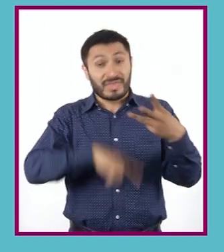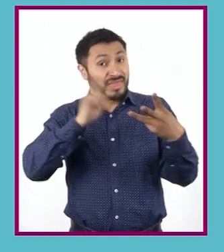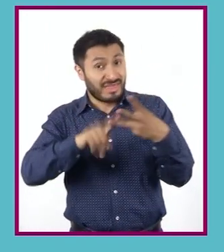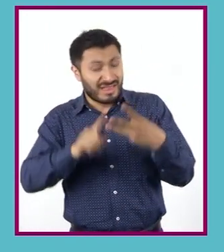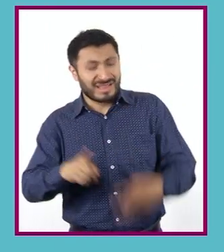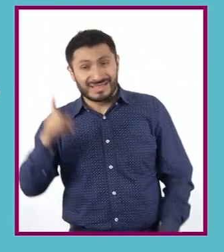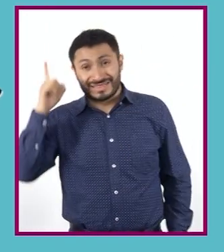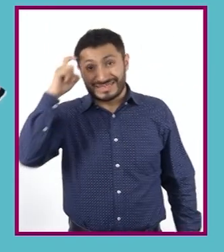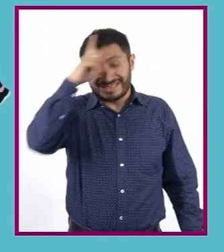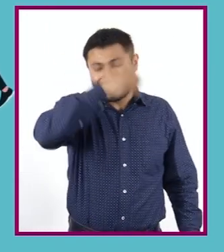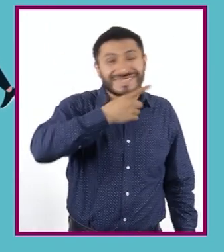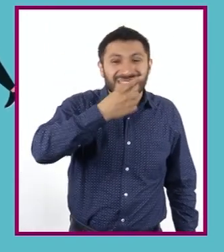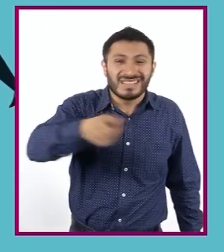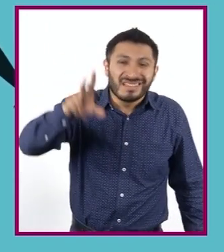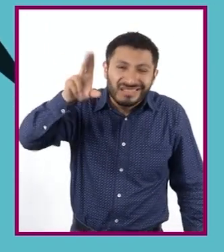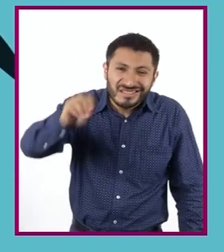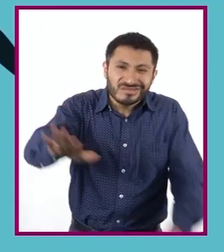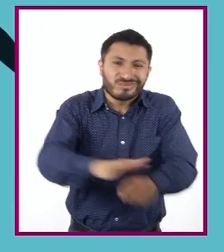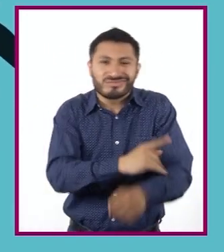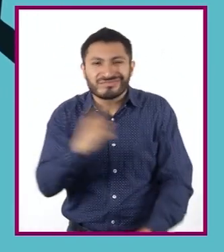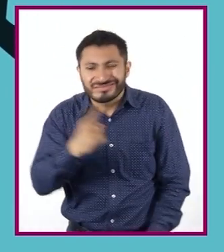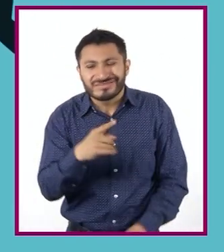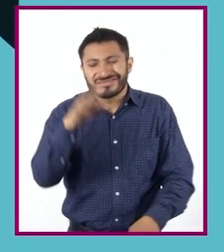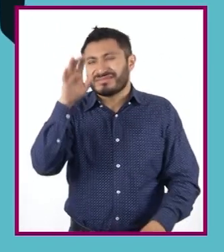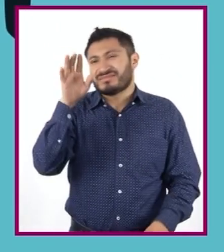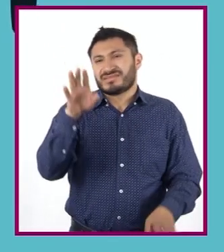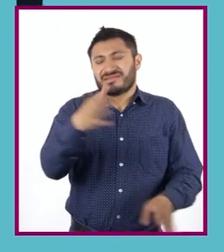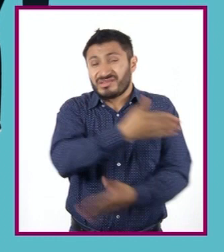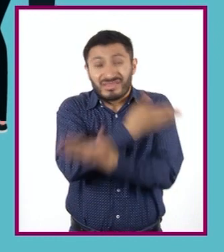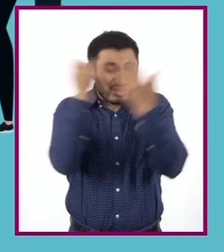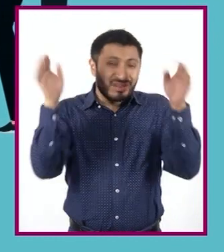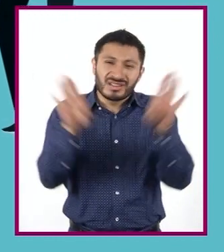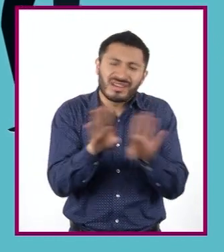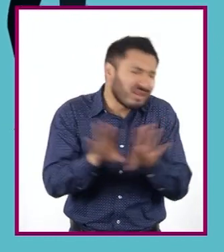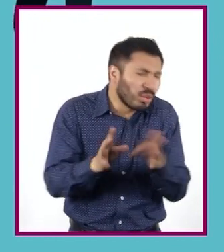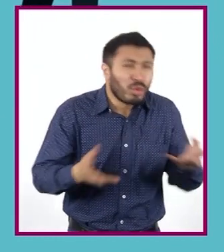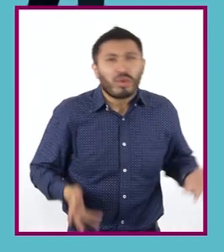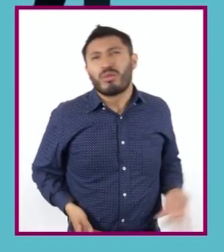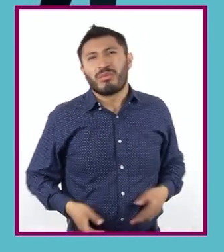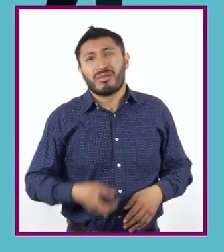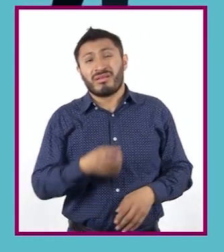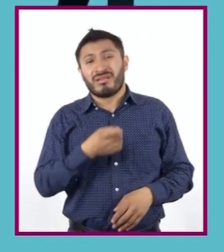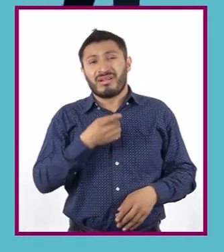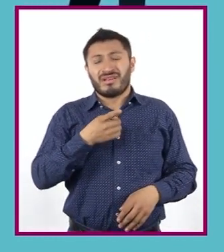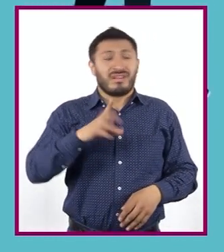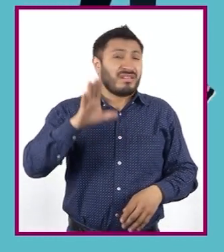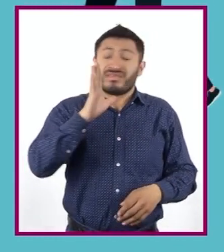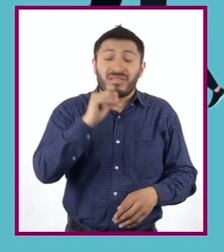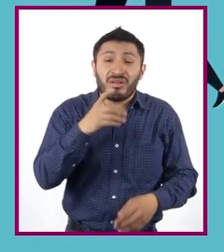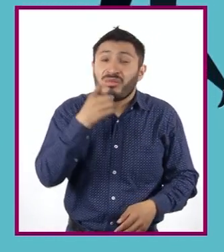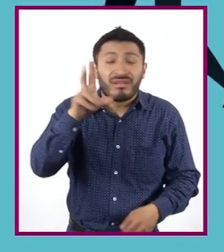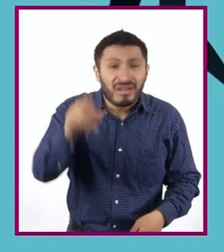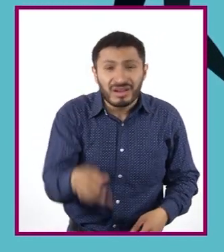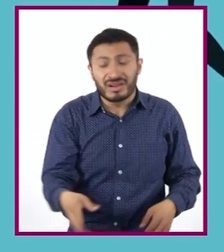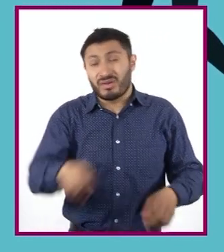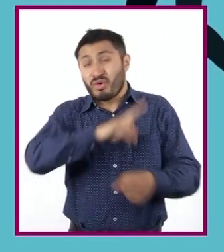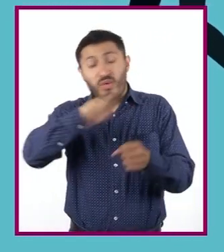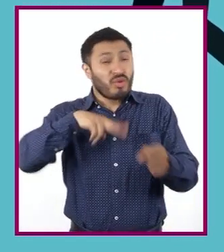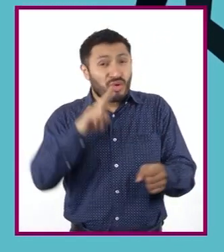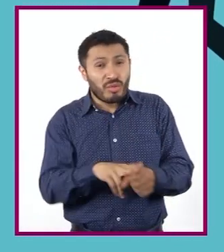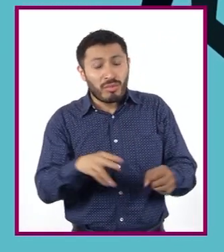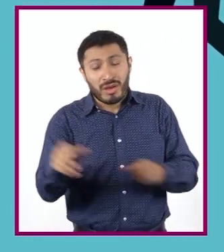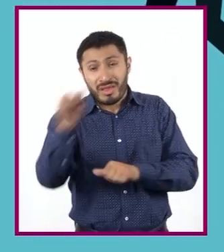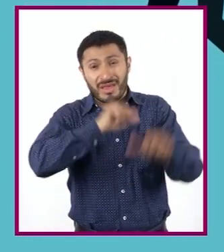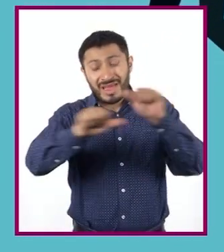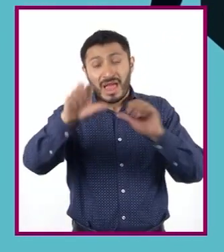cotidiano? Cuando uno está leyendo sería algo muy similar a cuando está entrenando con el ejercicio, con la única salvedad de que